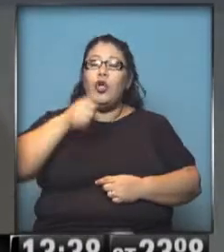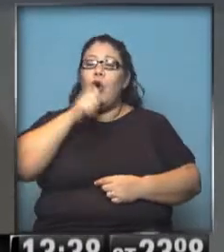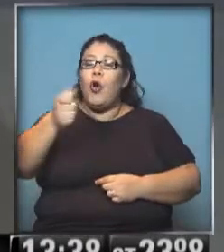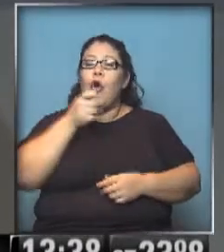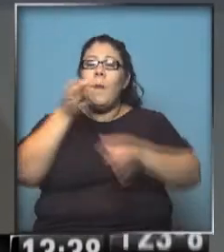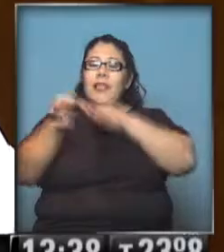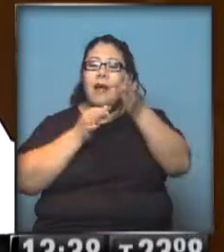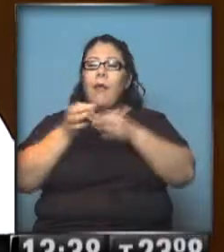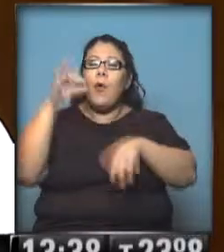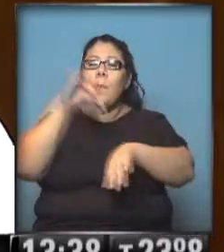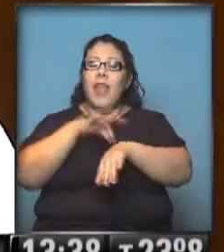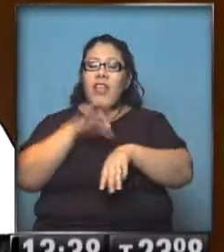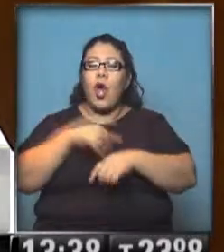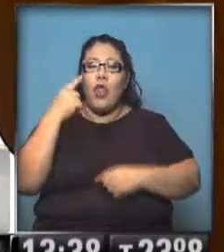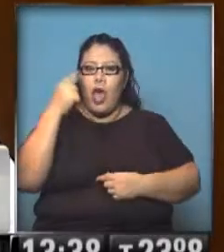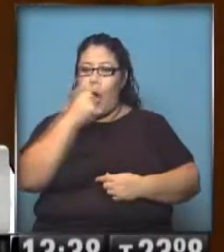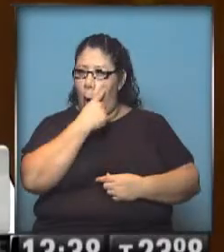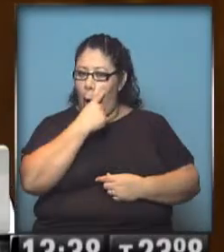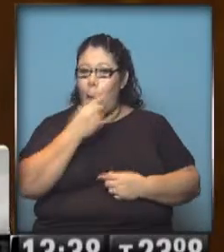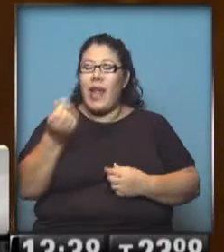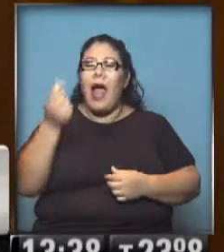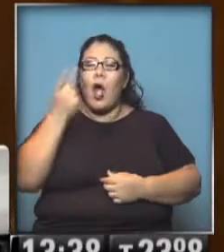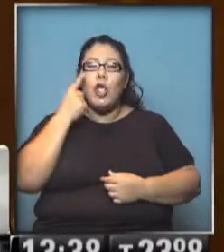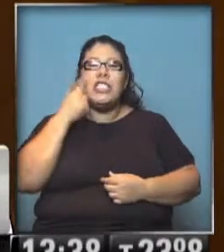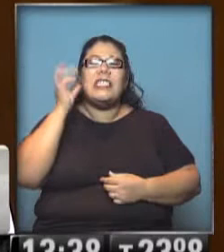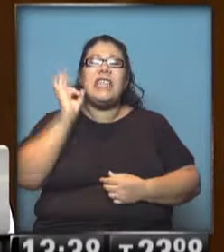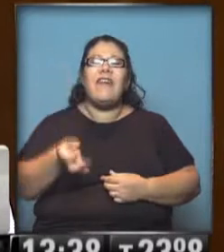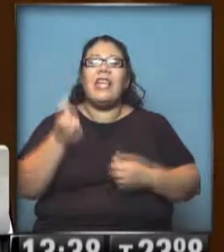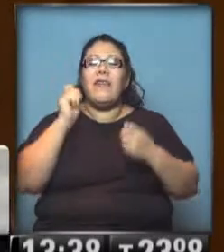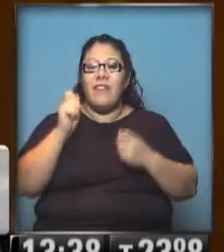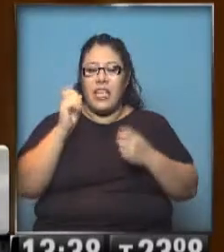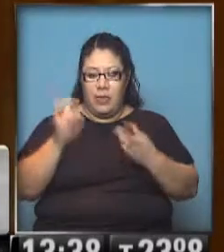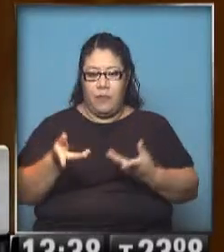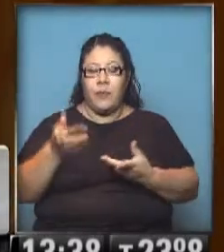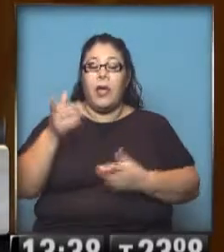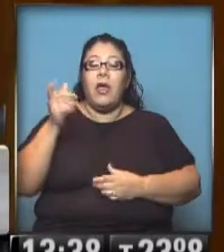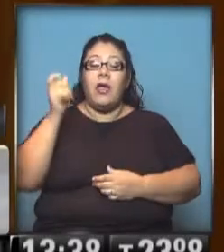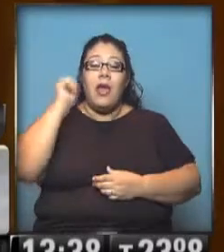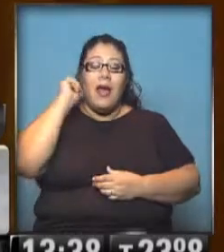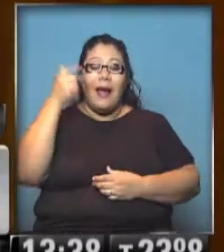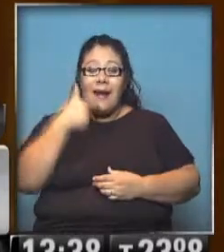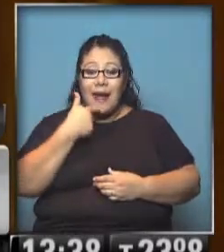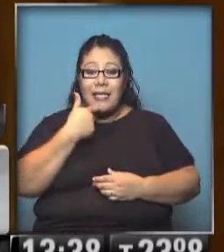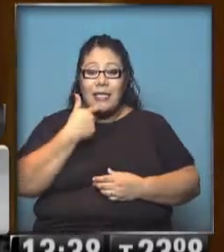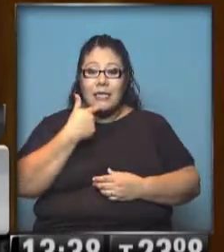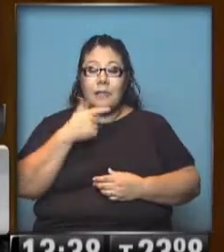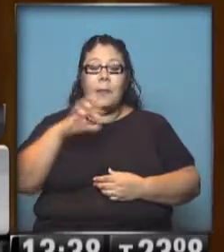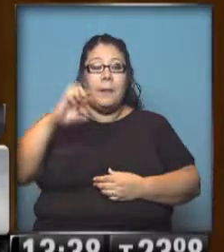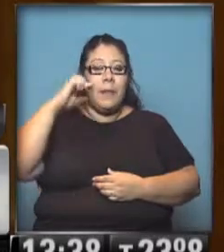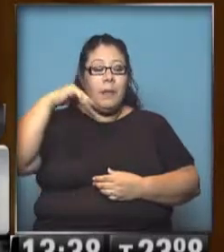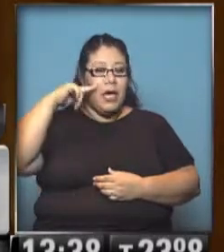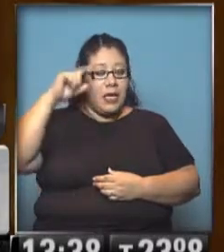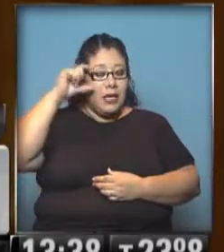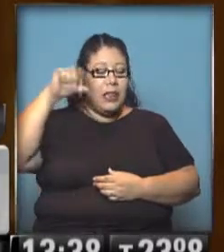más detalles estos productos químicos están dentro de lo que llaman los gases lacrimógenos y el gas pimienta es un gas